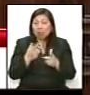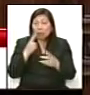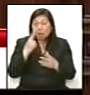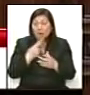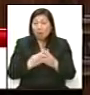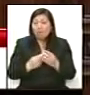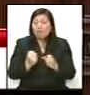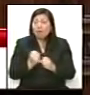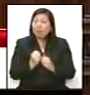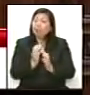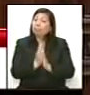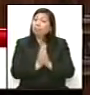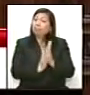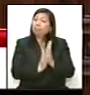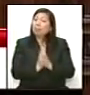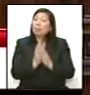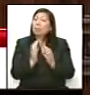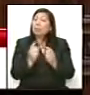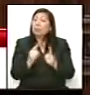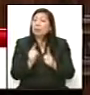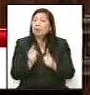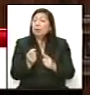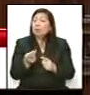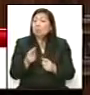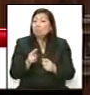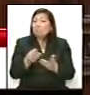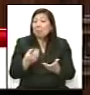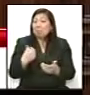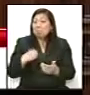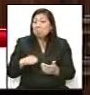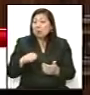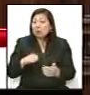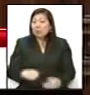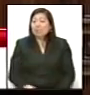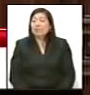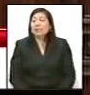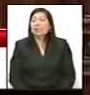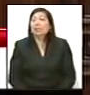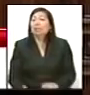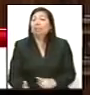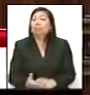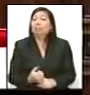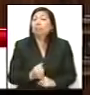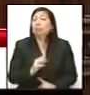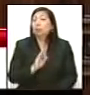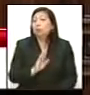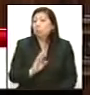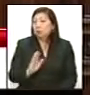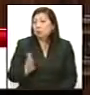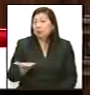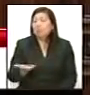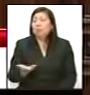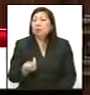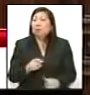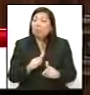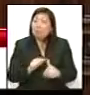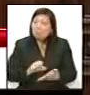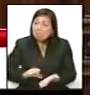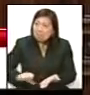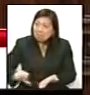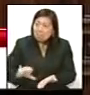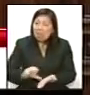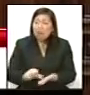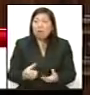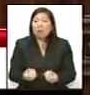y entusiasmo porque permitía que sobre todo pequeñas municipalidades recuperaran sus parques o